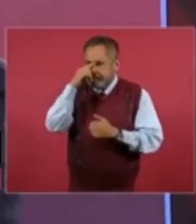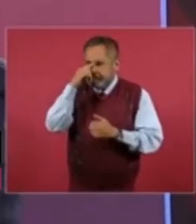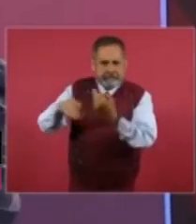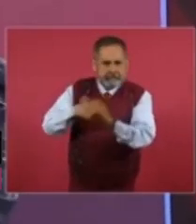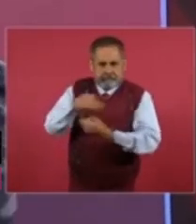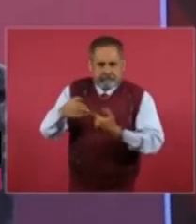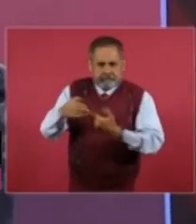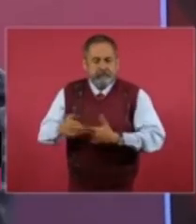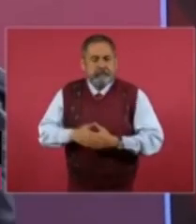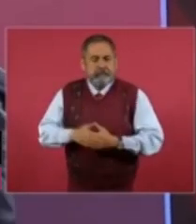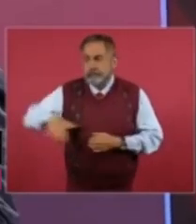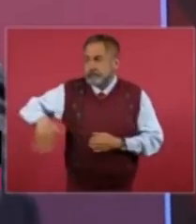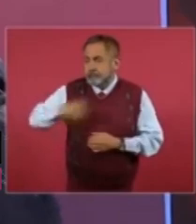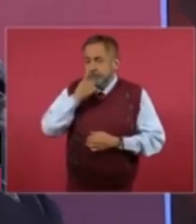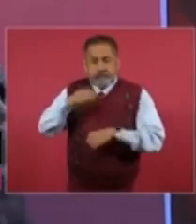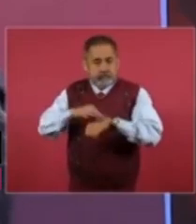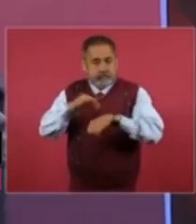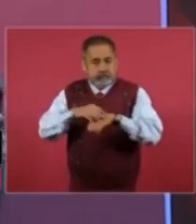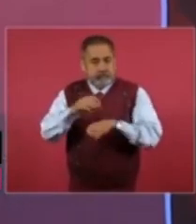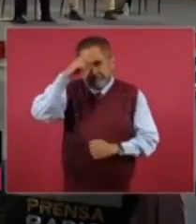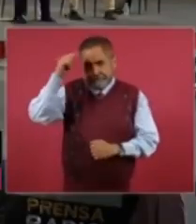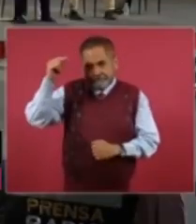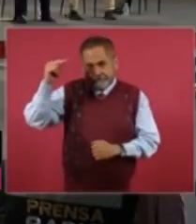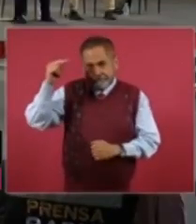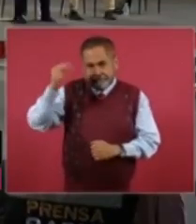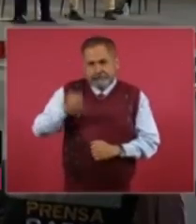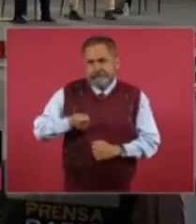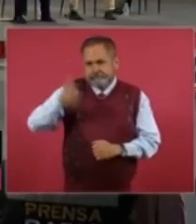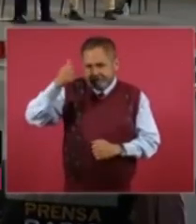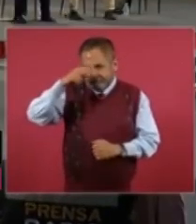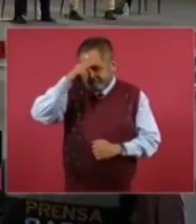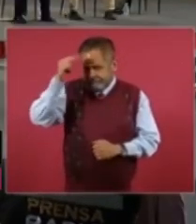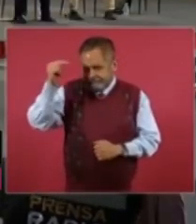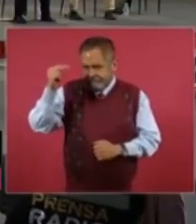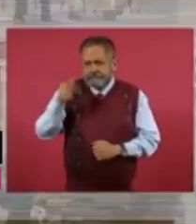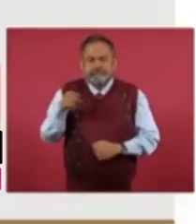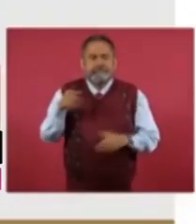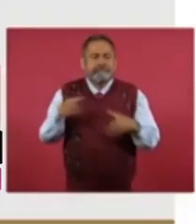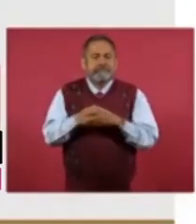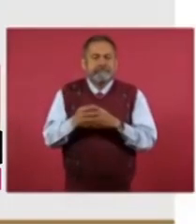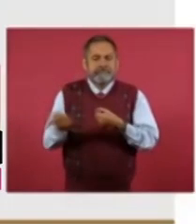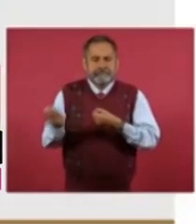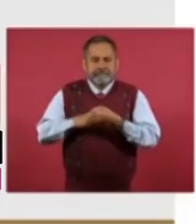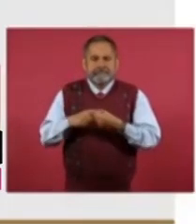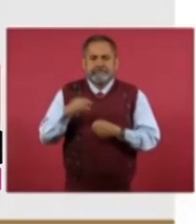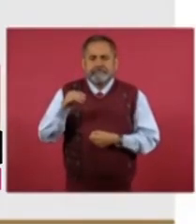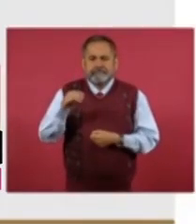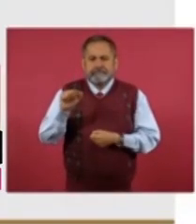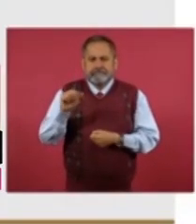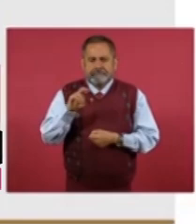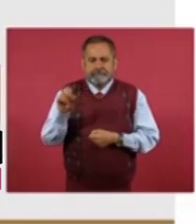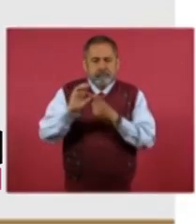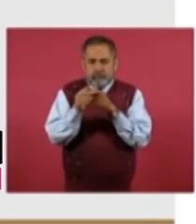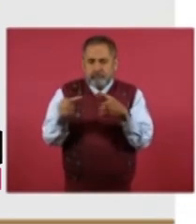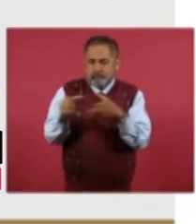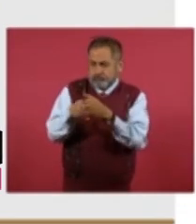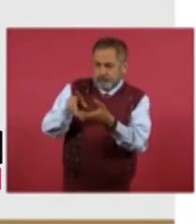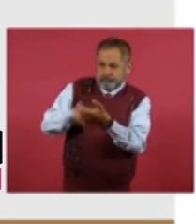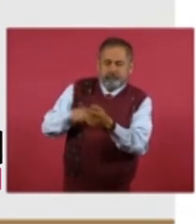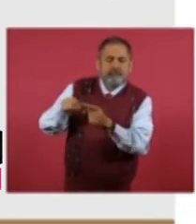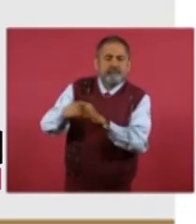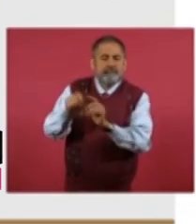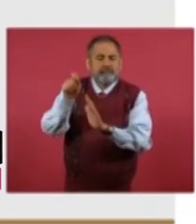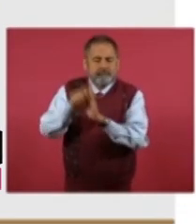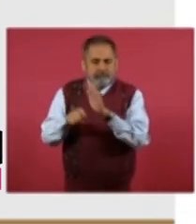laboran 828 médicos especialistas, lo que representa un incremento del 60%. Además, hay 989 médicos generales